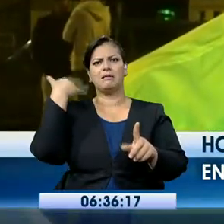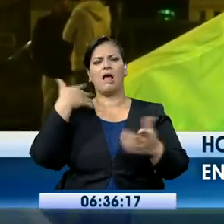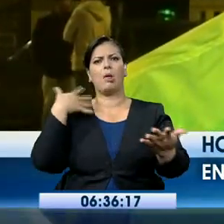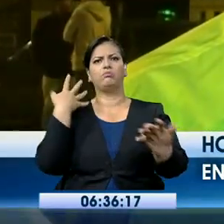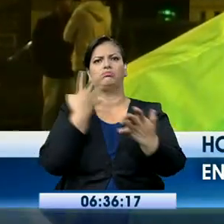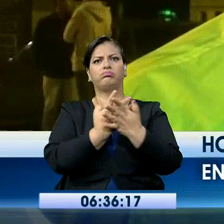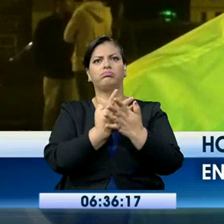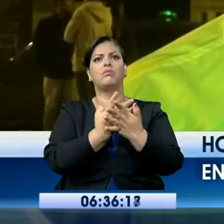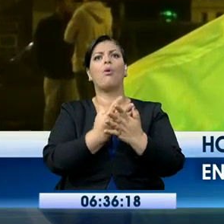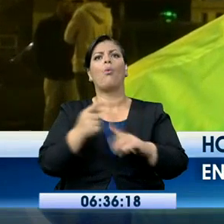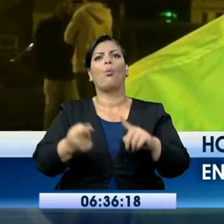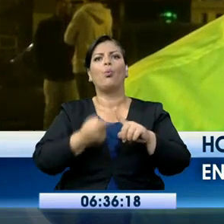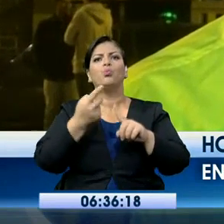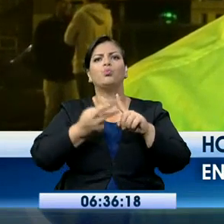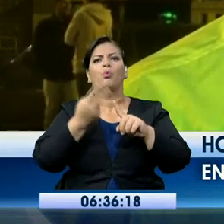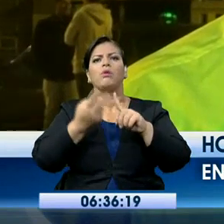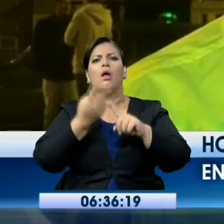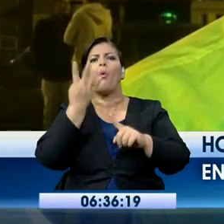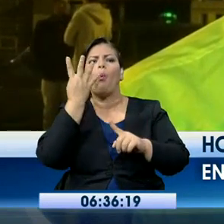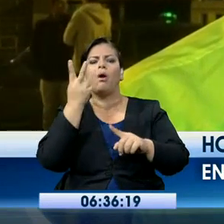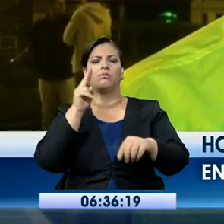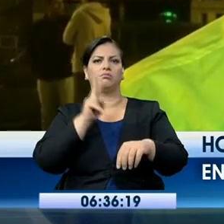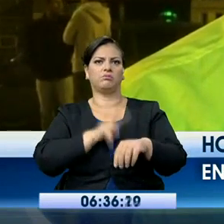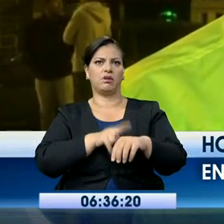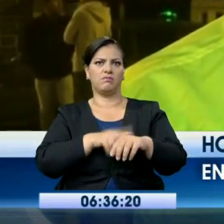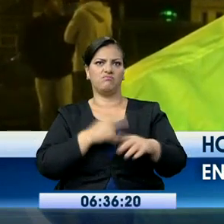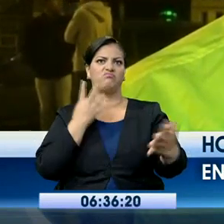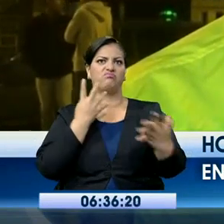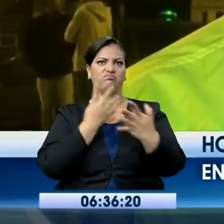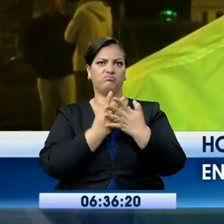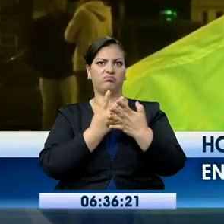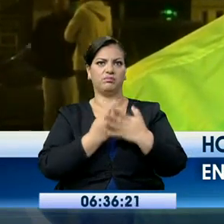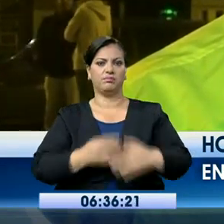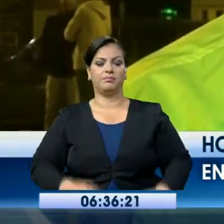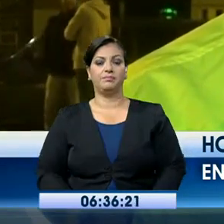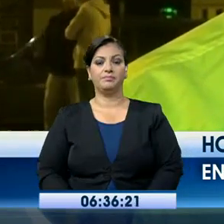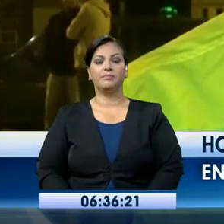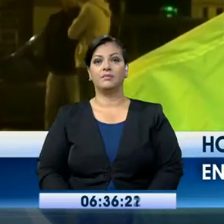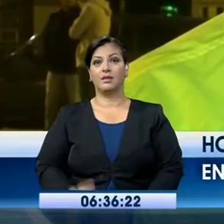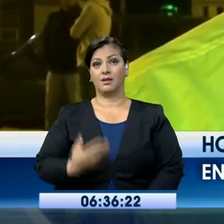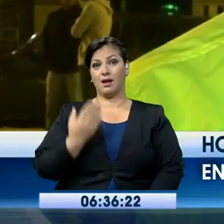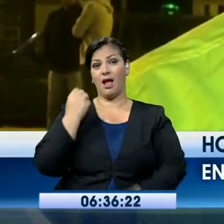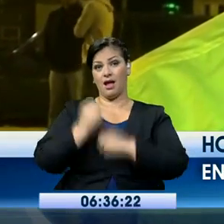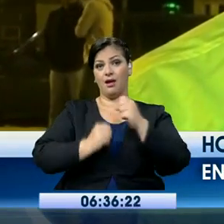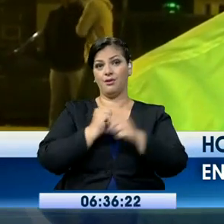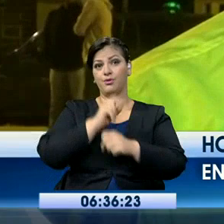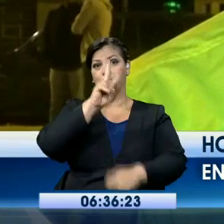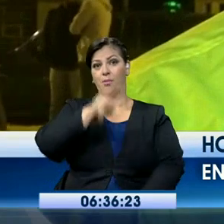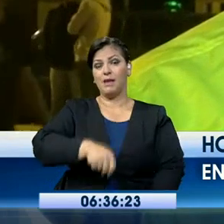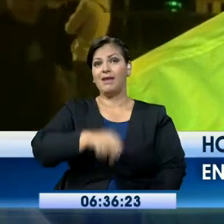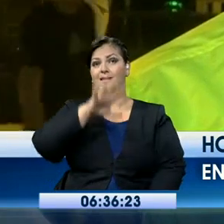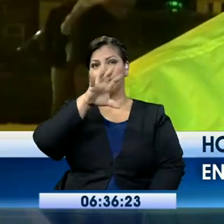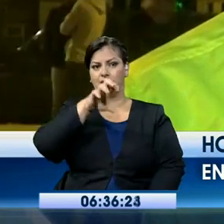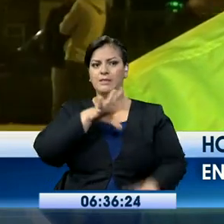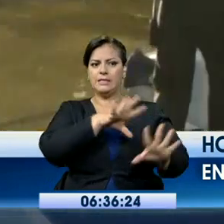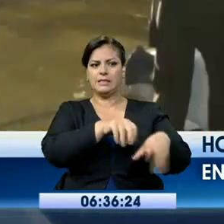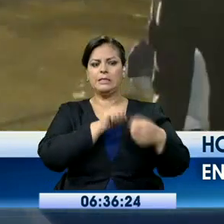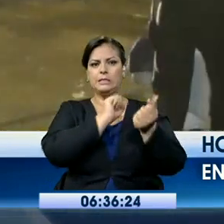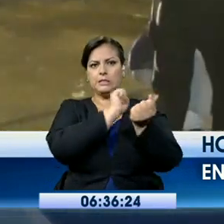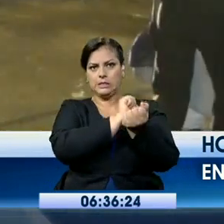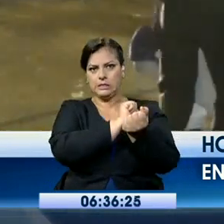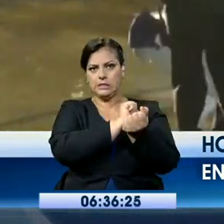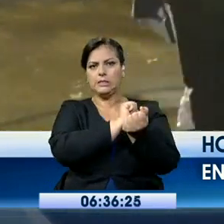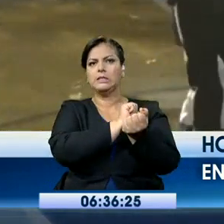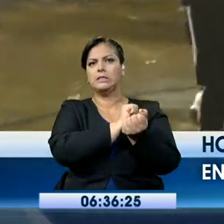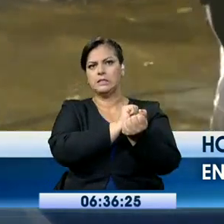antecedentes anteriores, el último desde septiembre del 2015... y ha salido hace 5 meses en libertad. Con